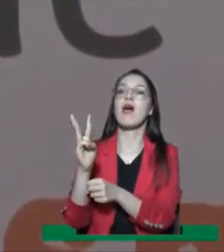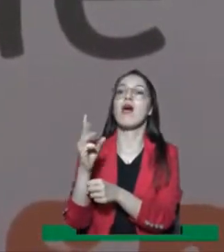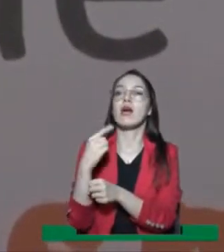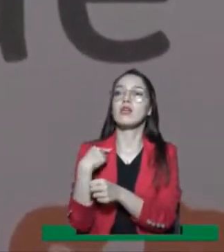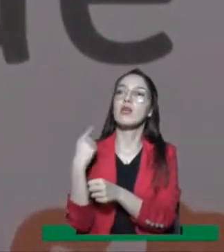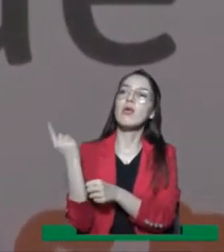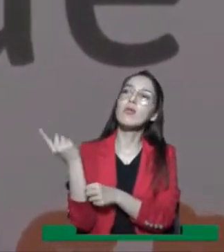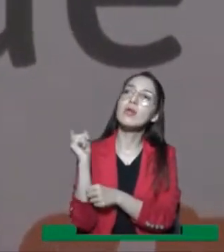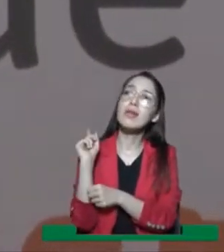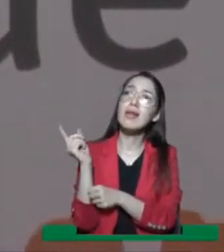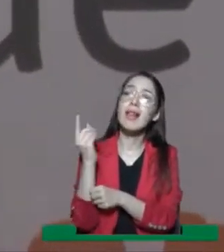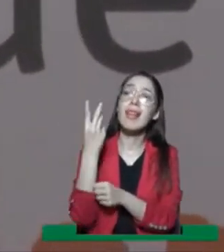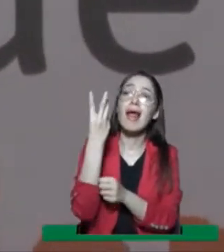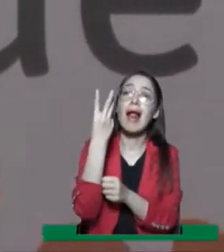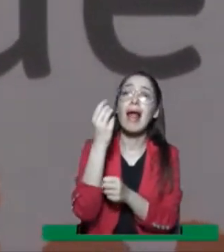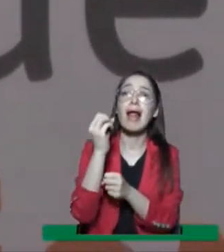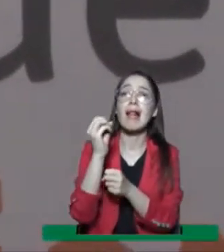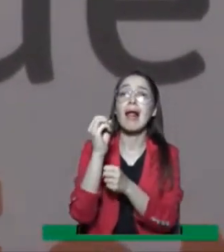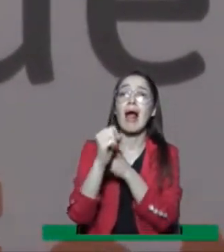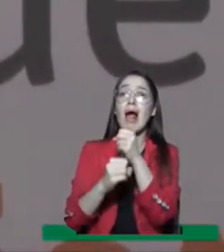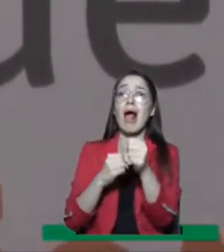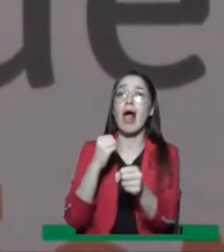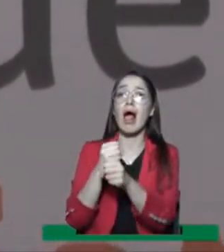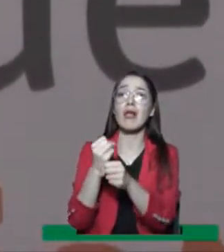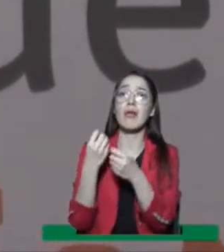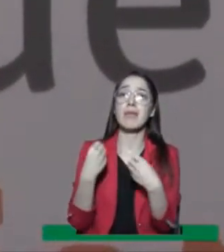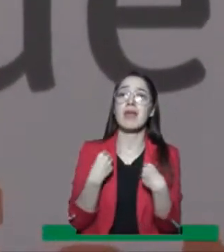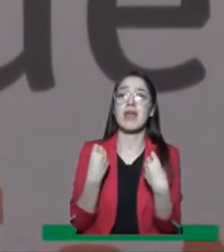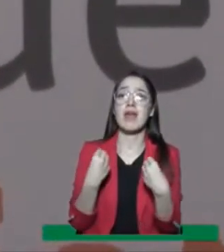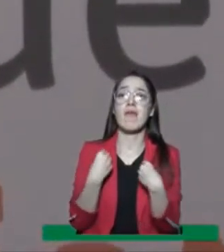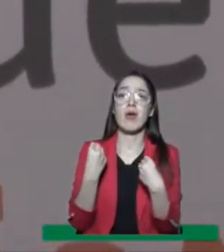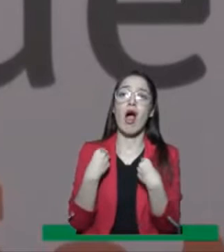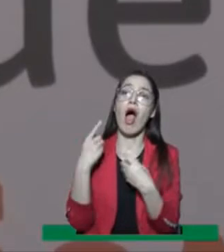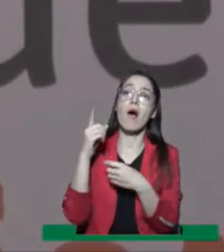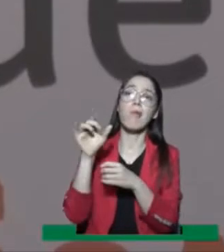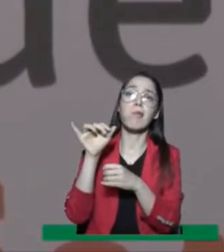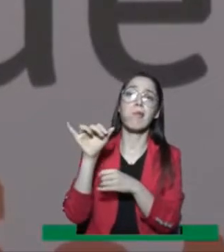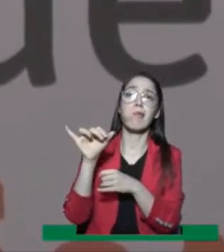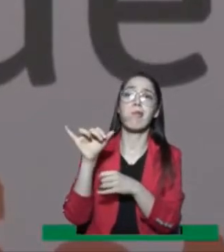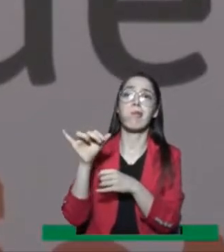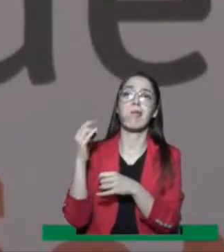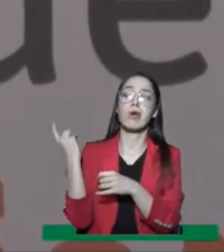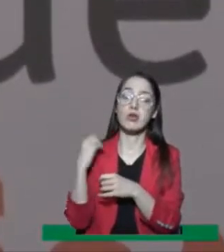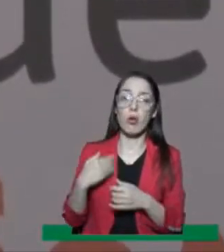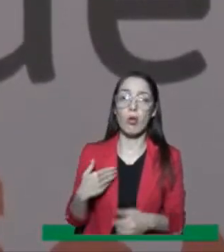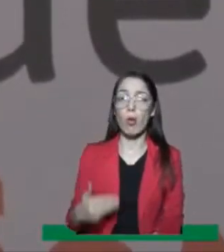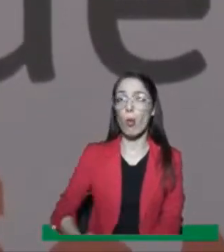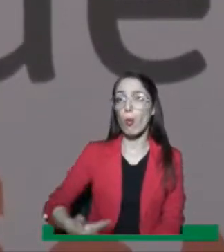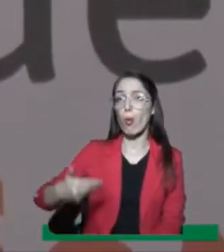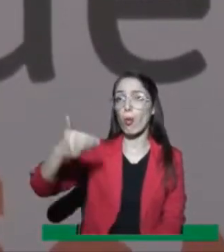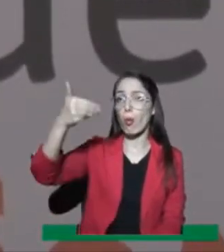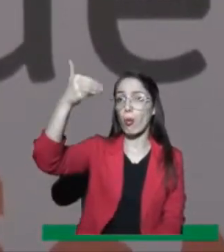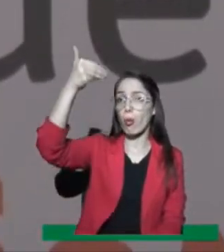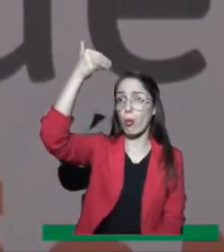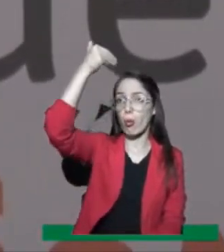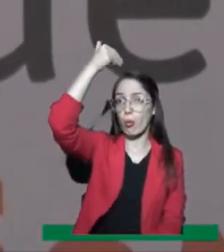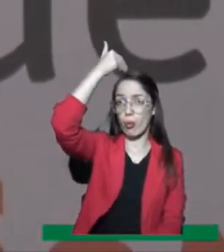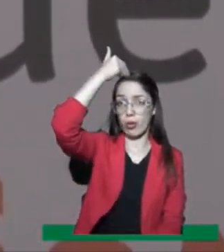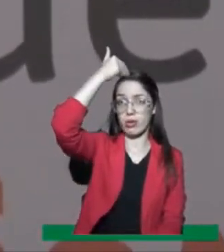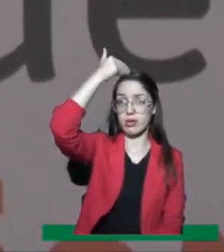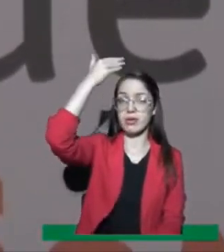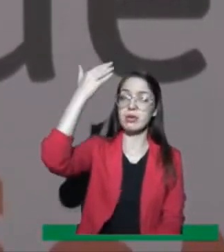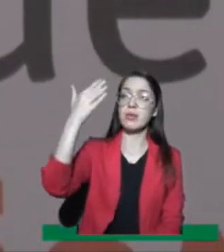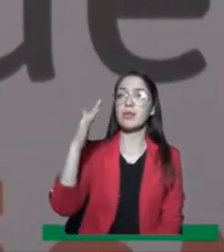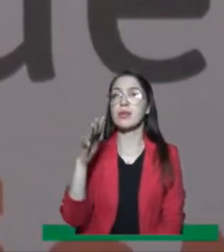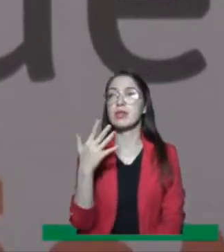menos desde hace 30 años viviendo en este lugar crecí en ese sitio y pues desde hace